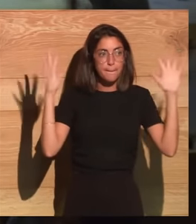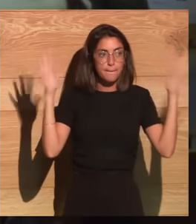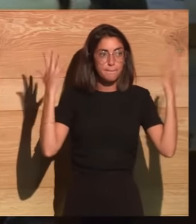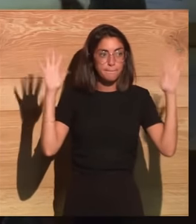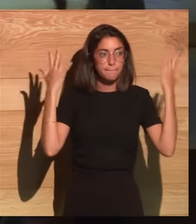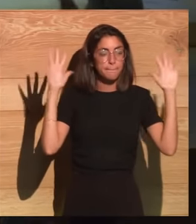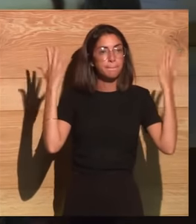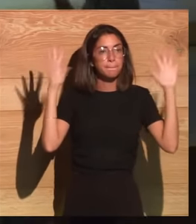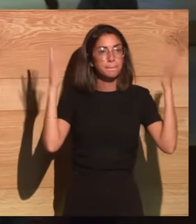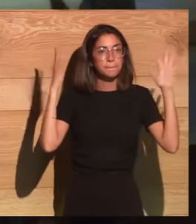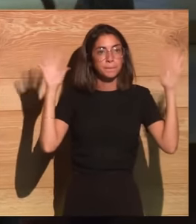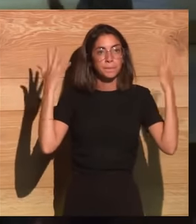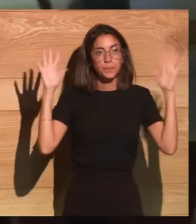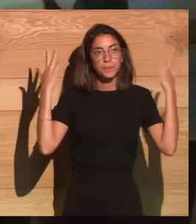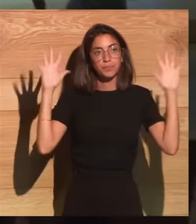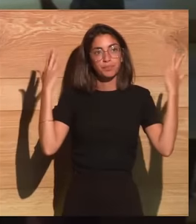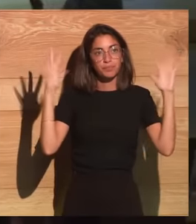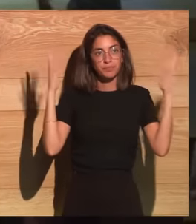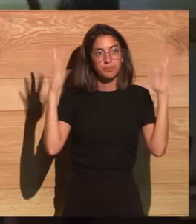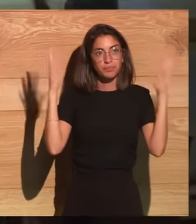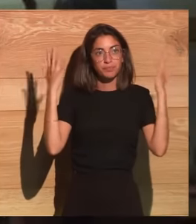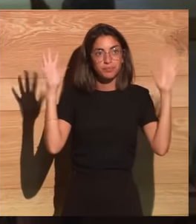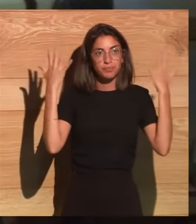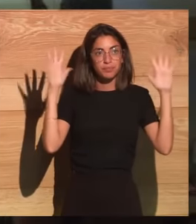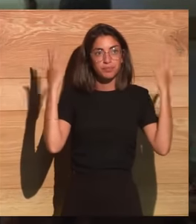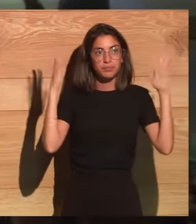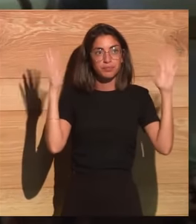adiós. ¡Hala, firmar!